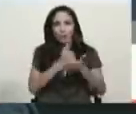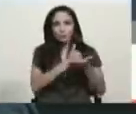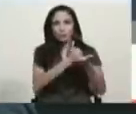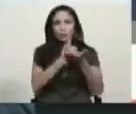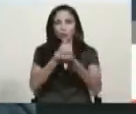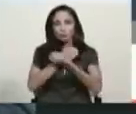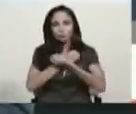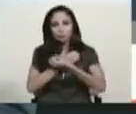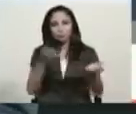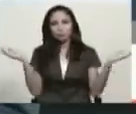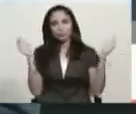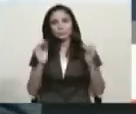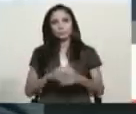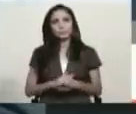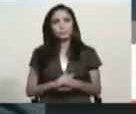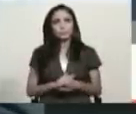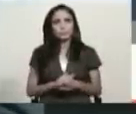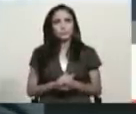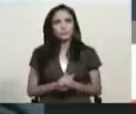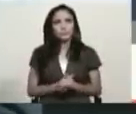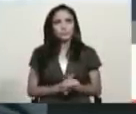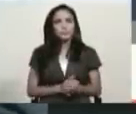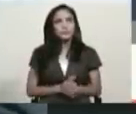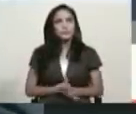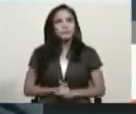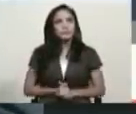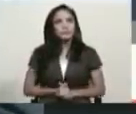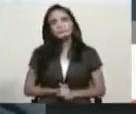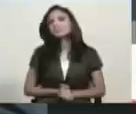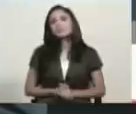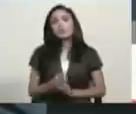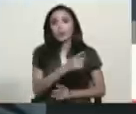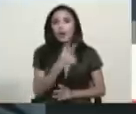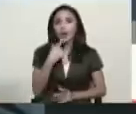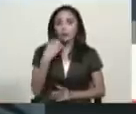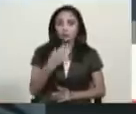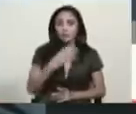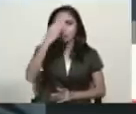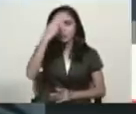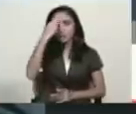a los que nunca han tenido nada. Bien lo sabemos nosotros,